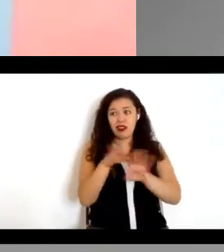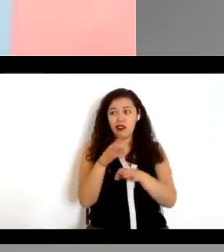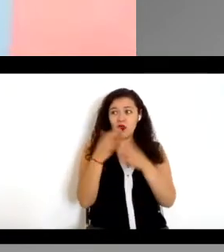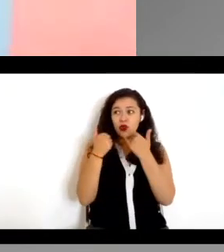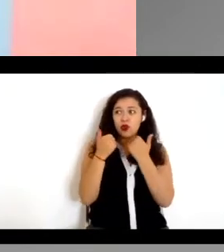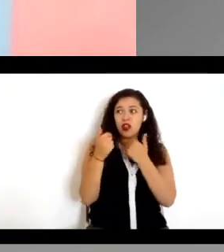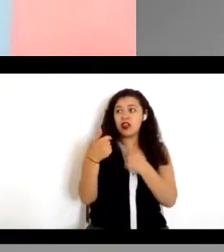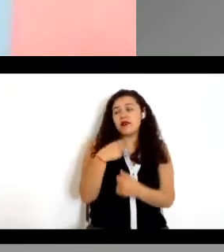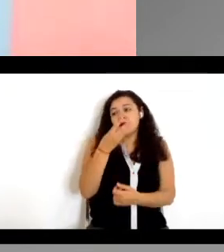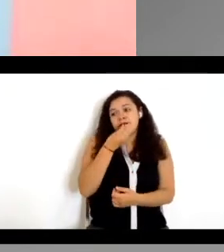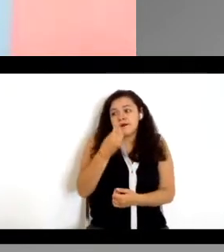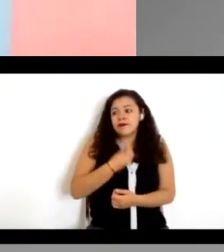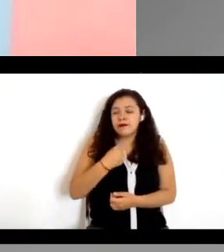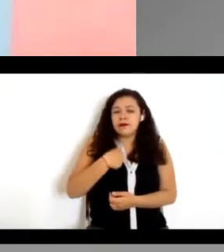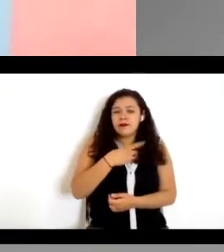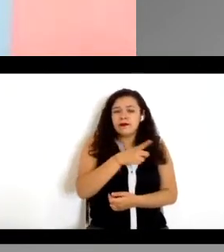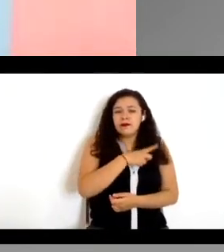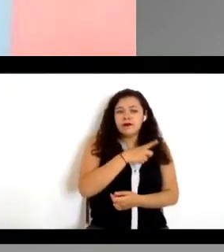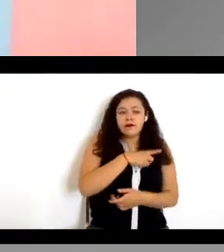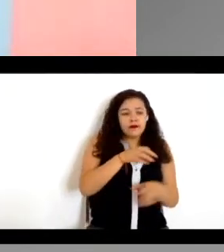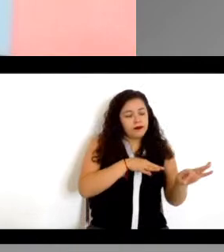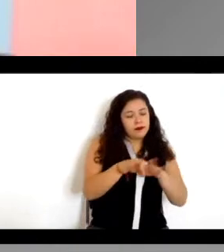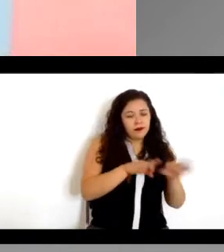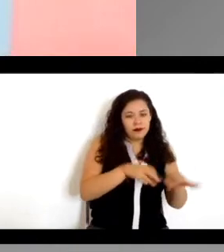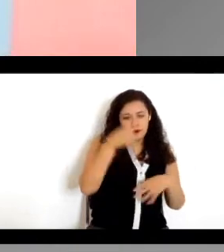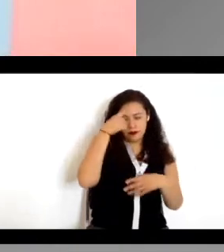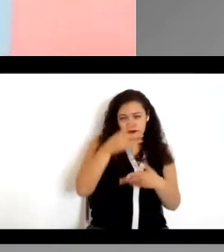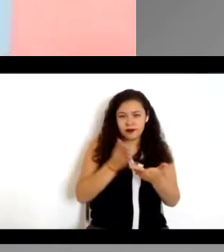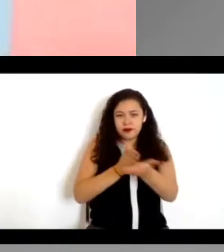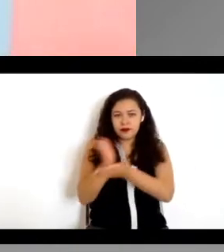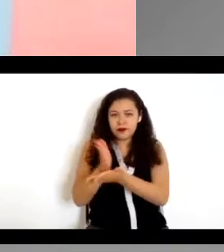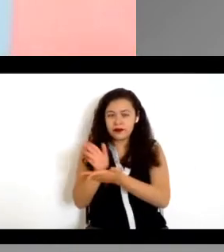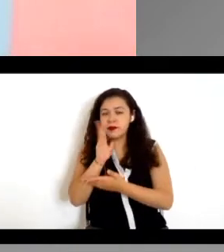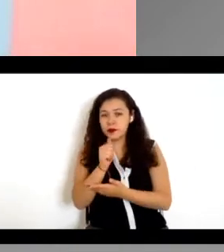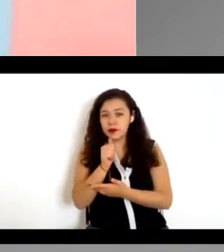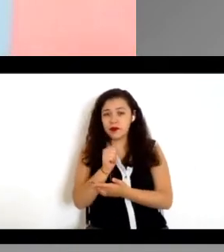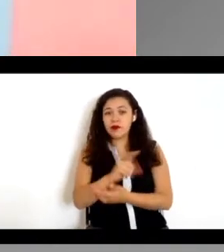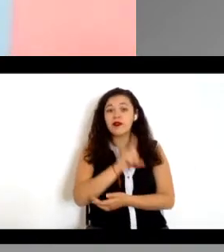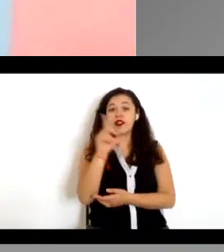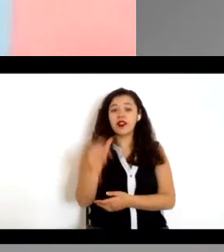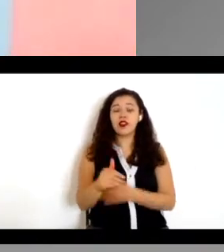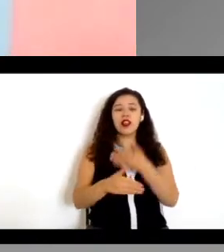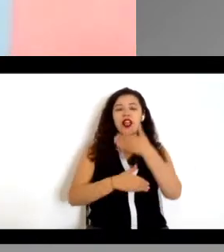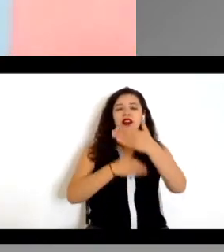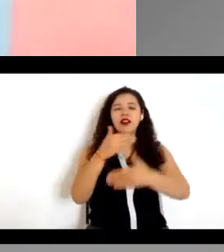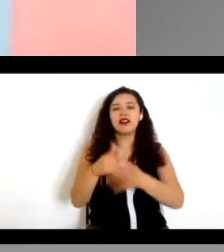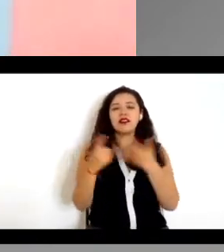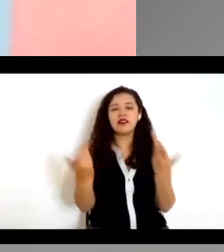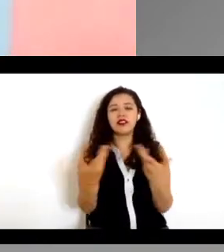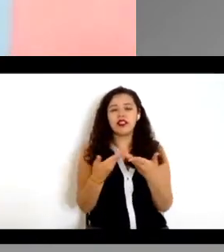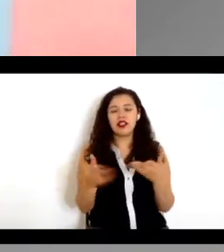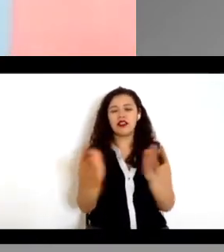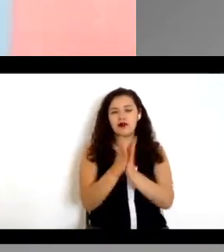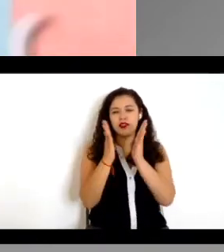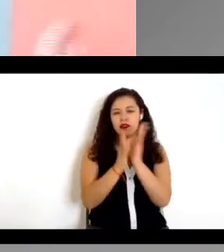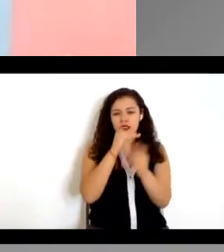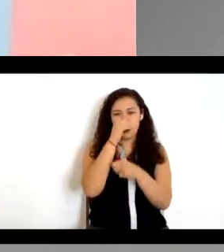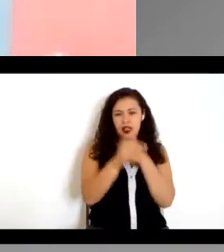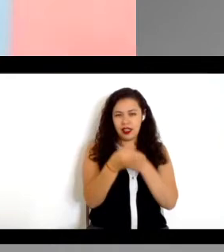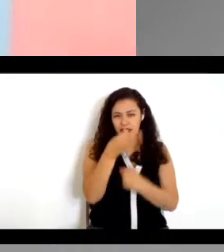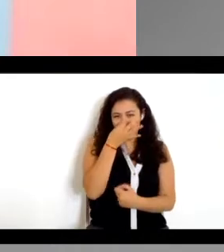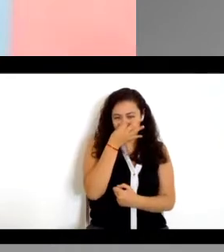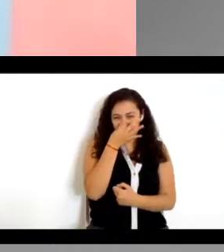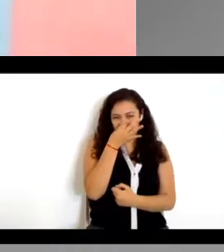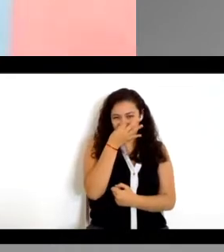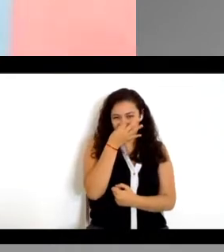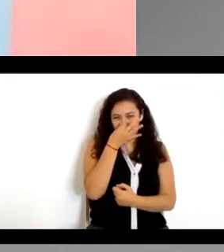falta de plantillas en efecto accesibles. Y detonaría, para un foro más, para ir cerrando con esto mi participación, en después